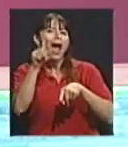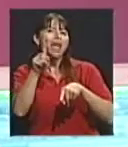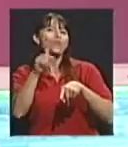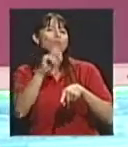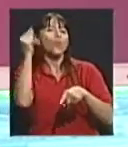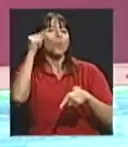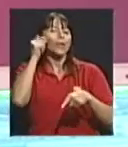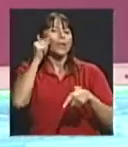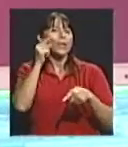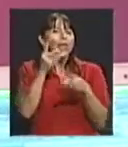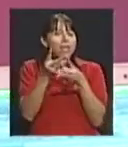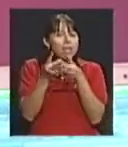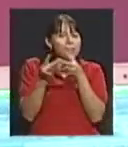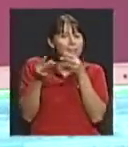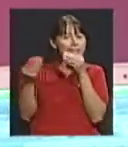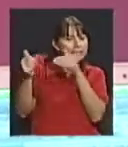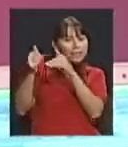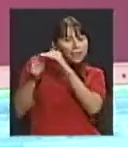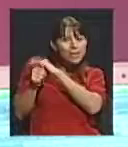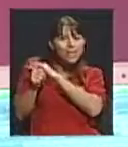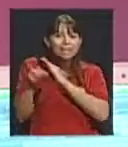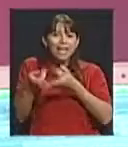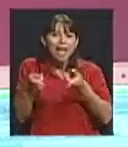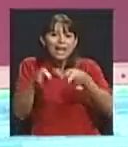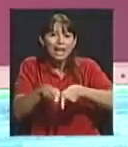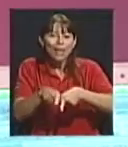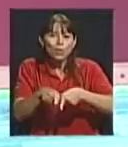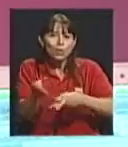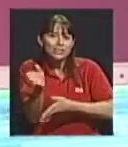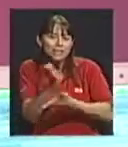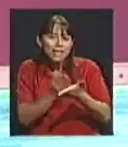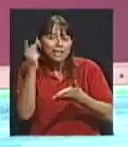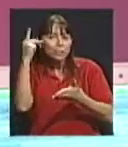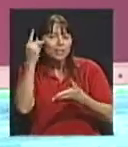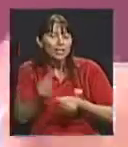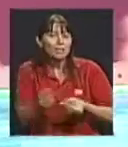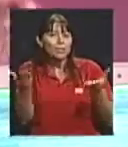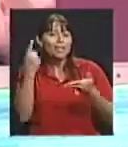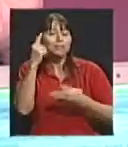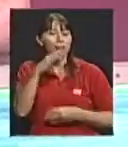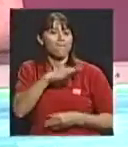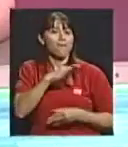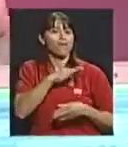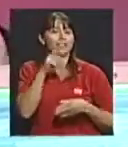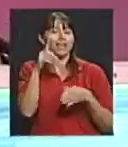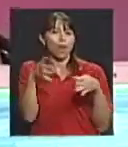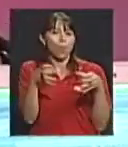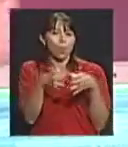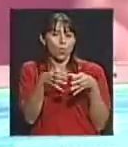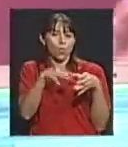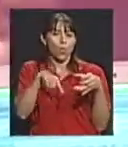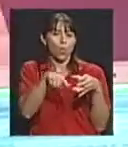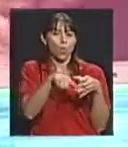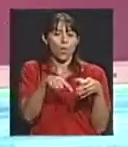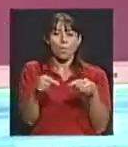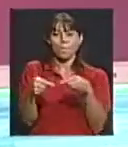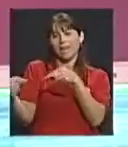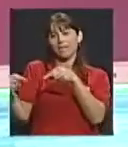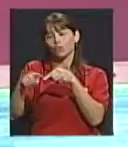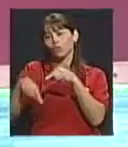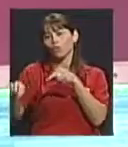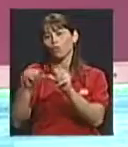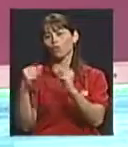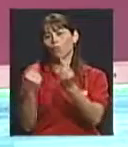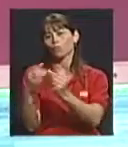políticas públicas para favorecer a a a un sector privilegiado de la población versus los sectores populares y